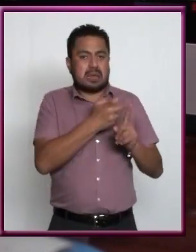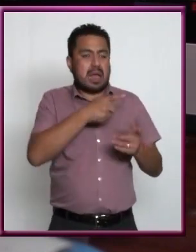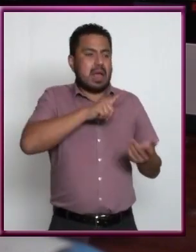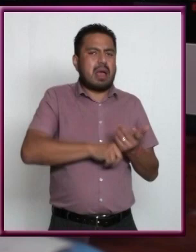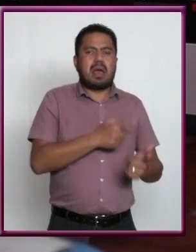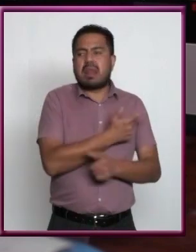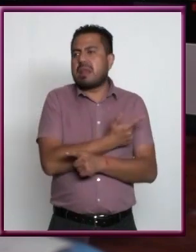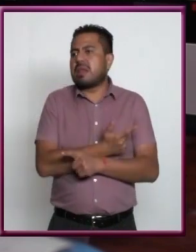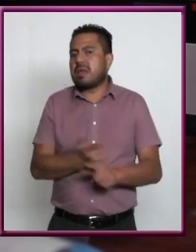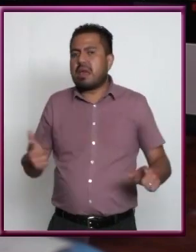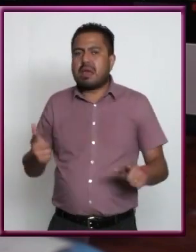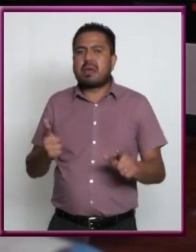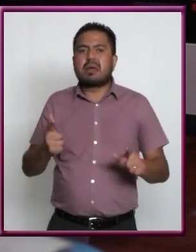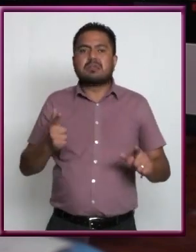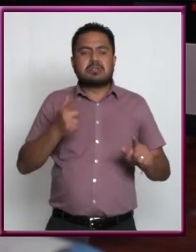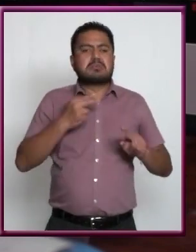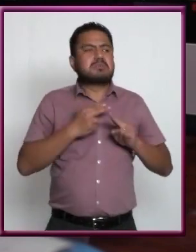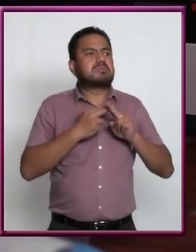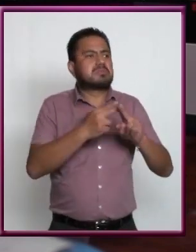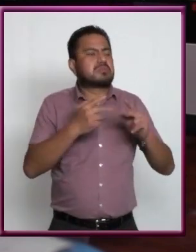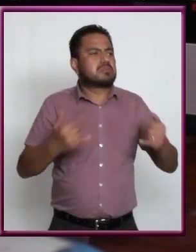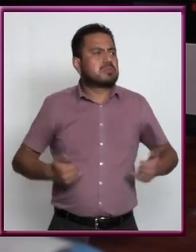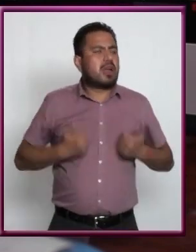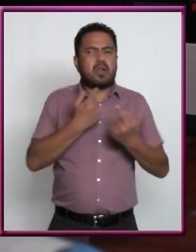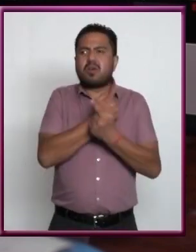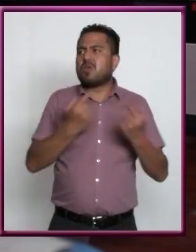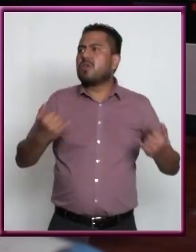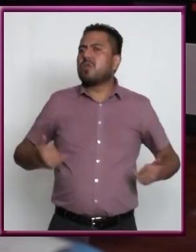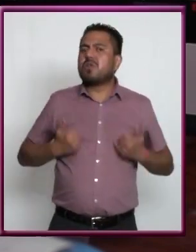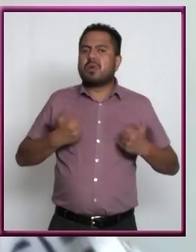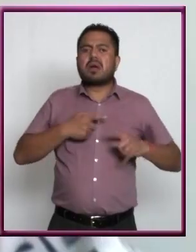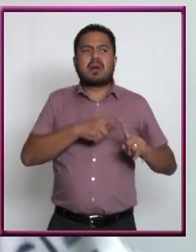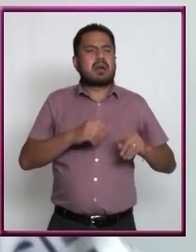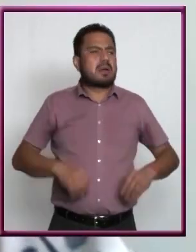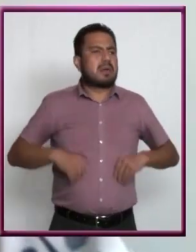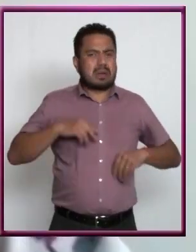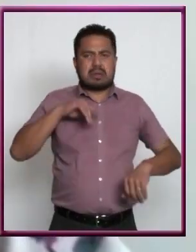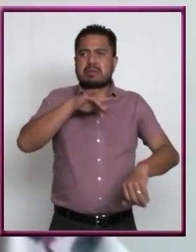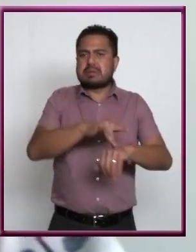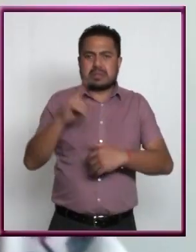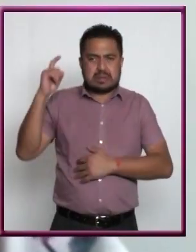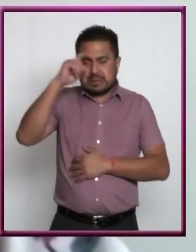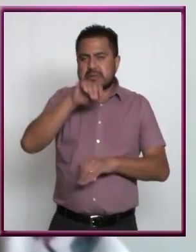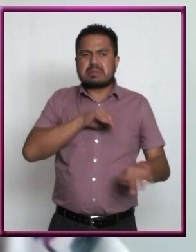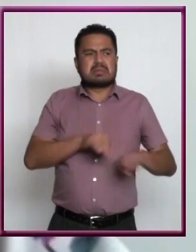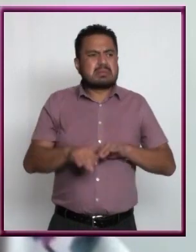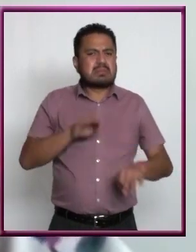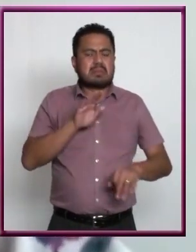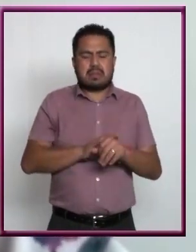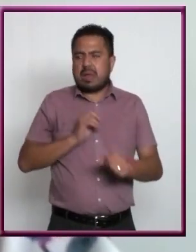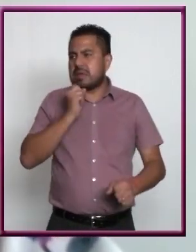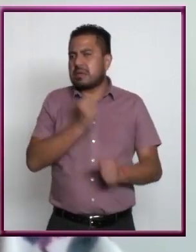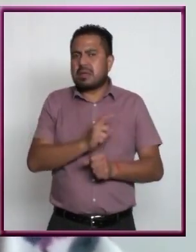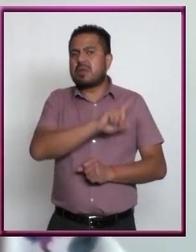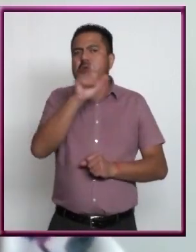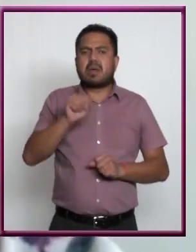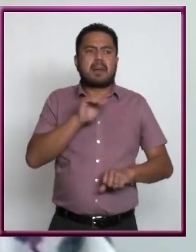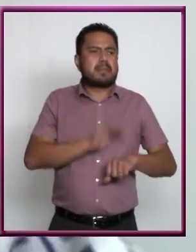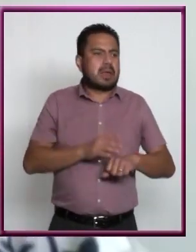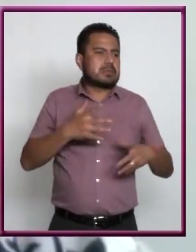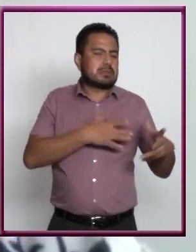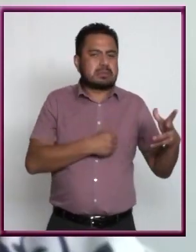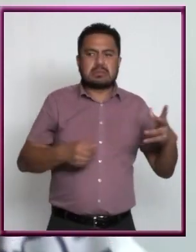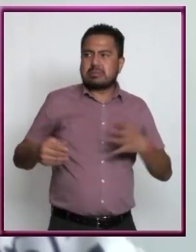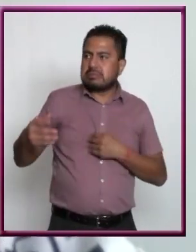tenían libre, ¿no? Y durante su infancia y juventud, pues vivieron épocas difíciles, se pusieron a trabajar muy temprano, luego tuvieron muchos